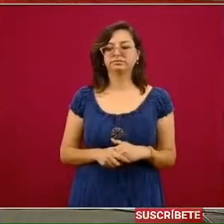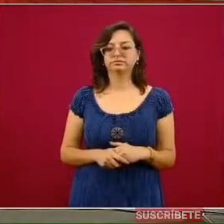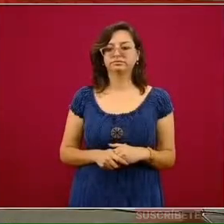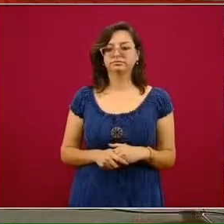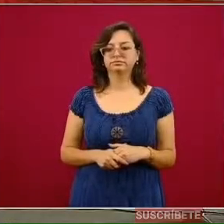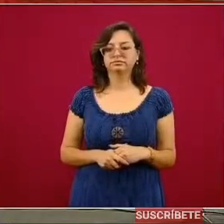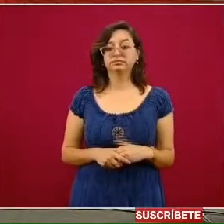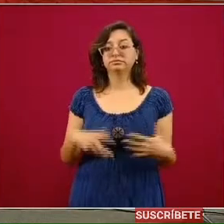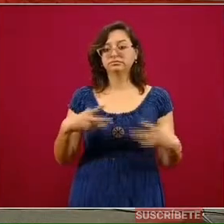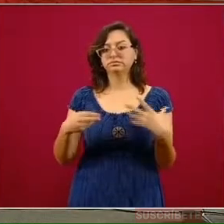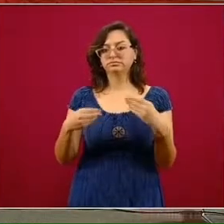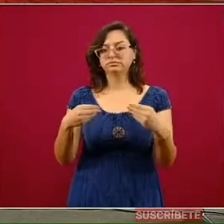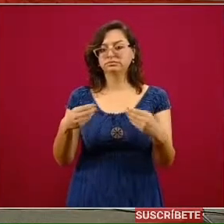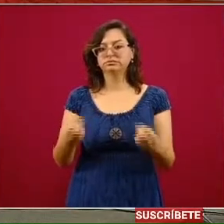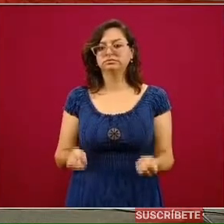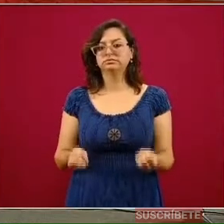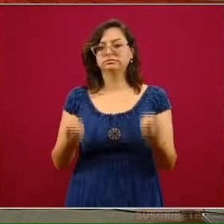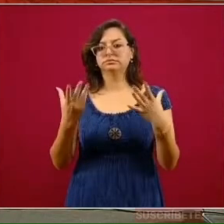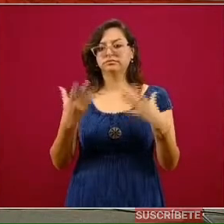de transmisión,